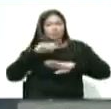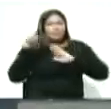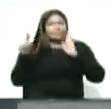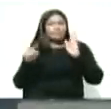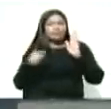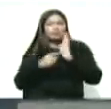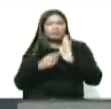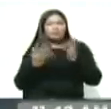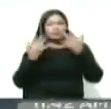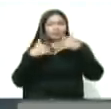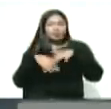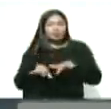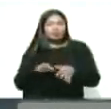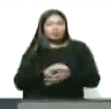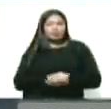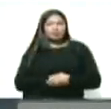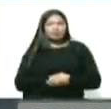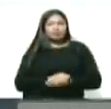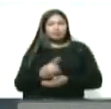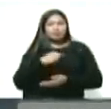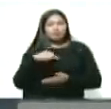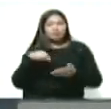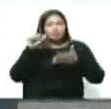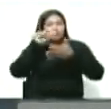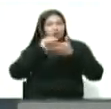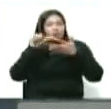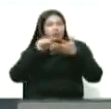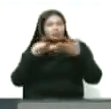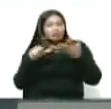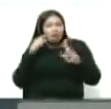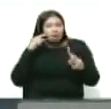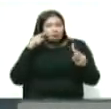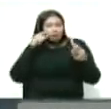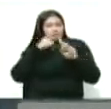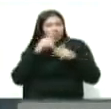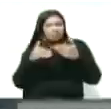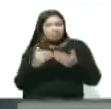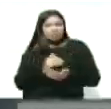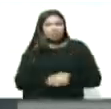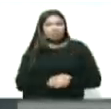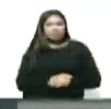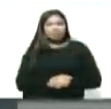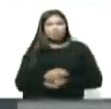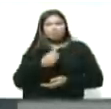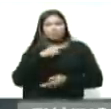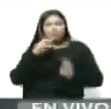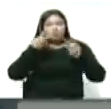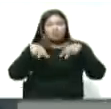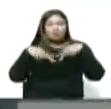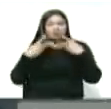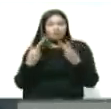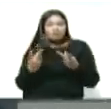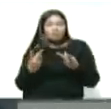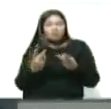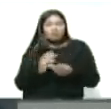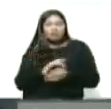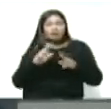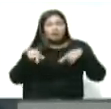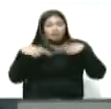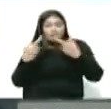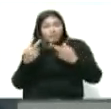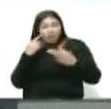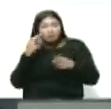integral, los artículos respectivos para una reforma de la